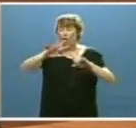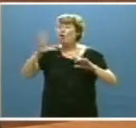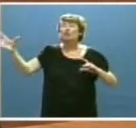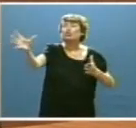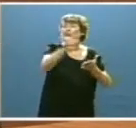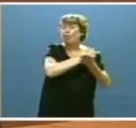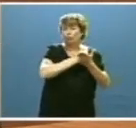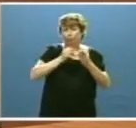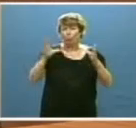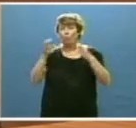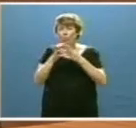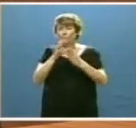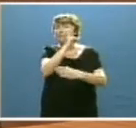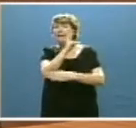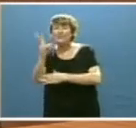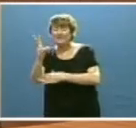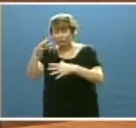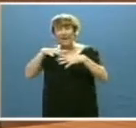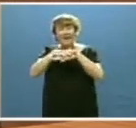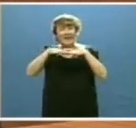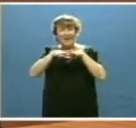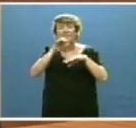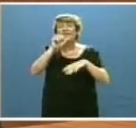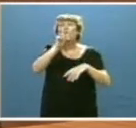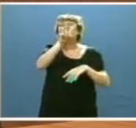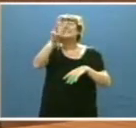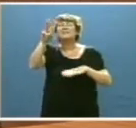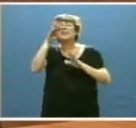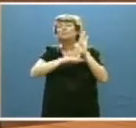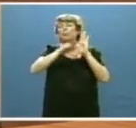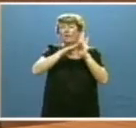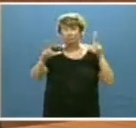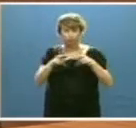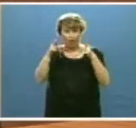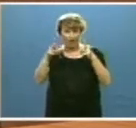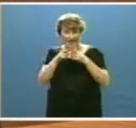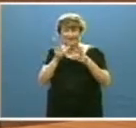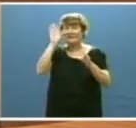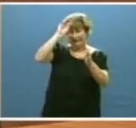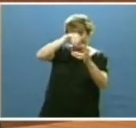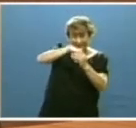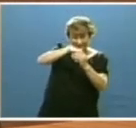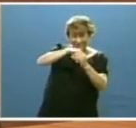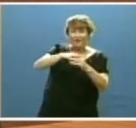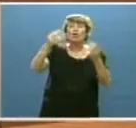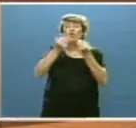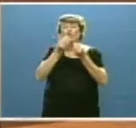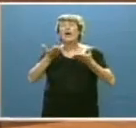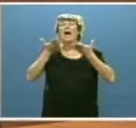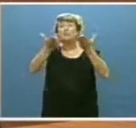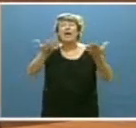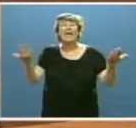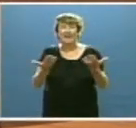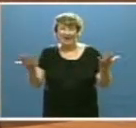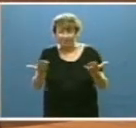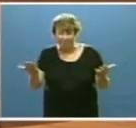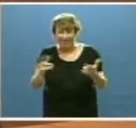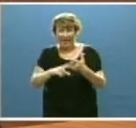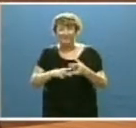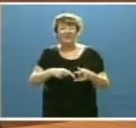parlamentarios dicha red consta de 23 programas sociales y entre ellos con los de ayudas de emergencia